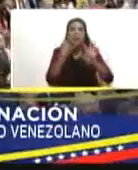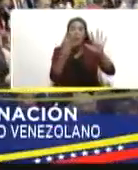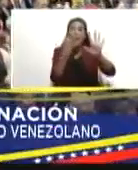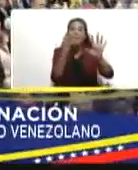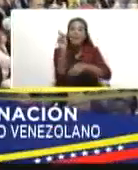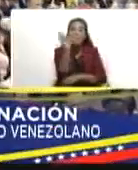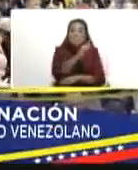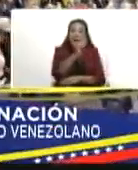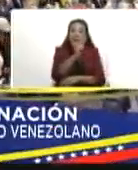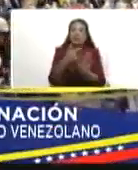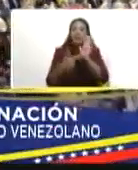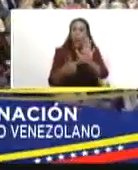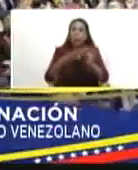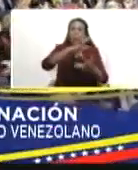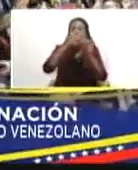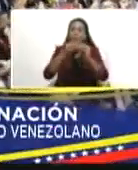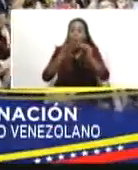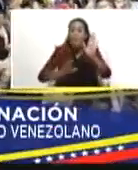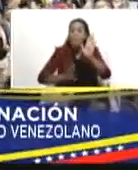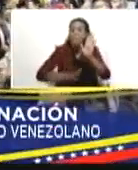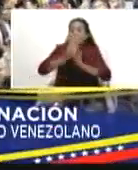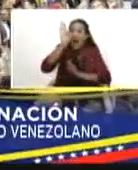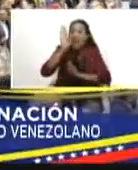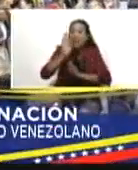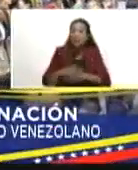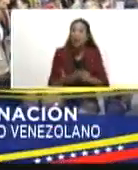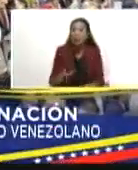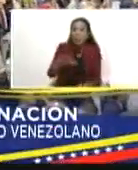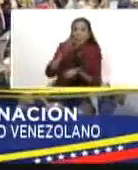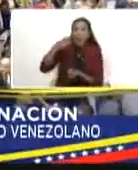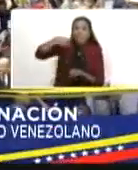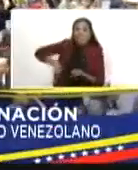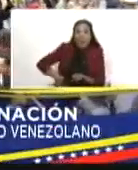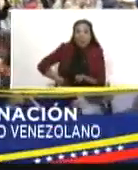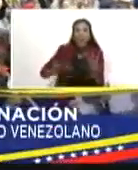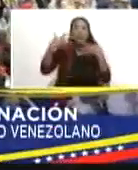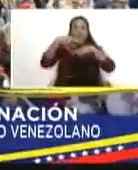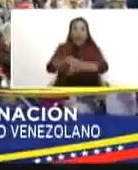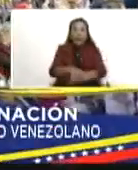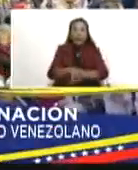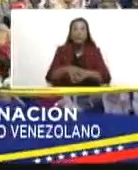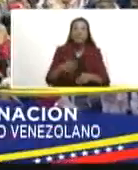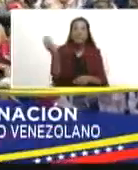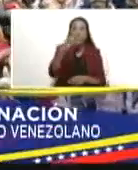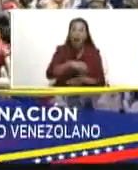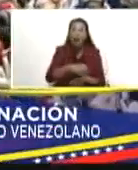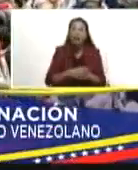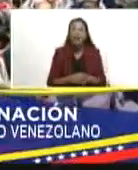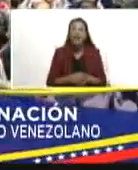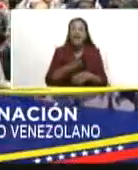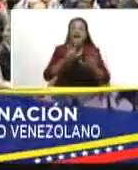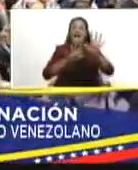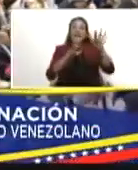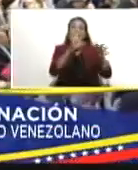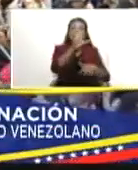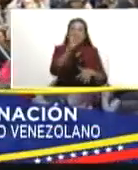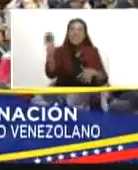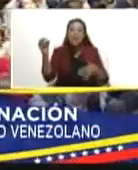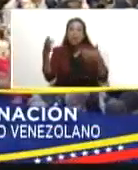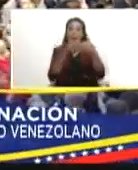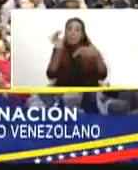meses estamos hablando de un aumento del ingreso mínimo integral de más del 500